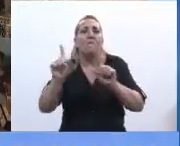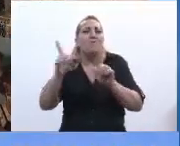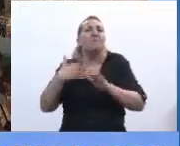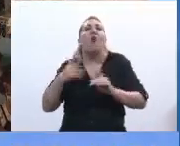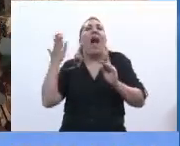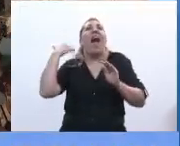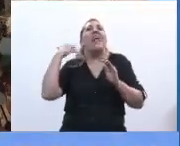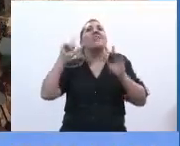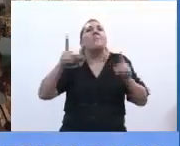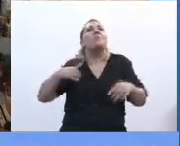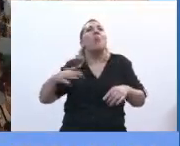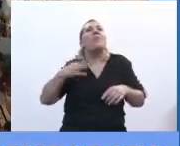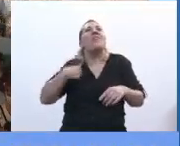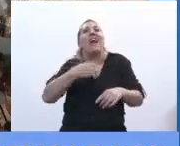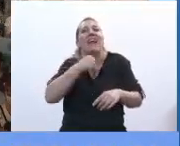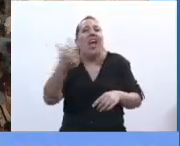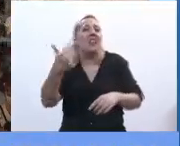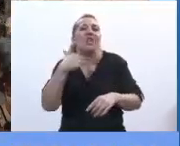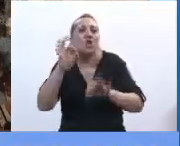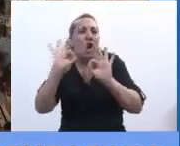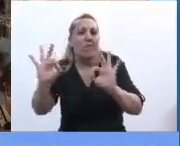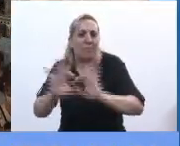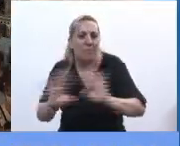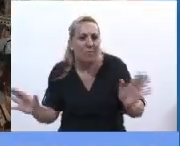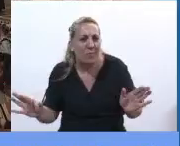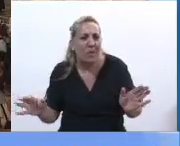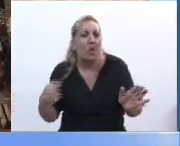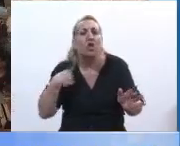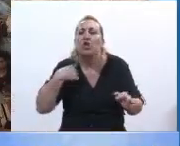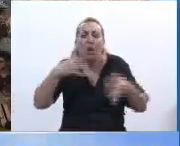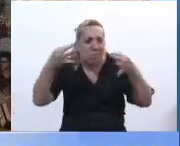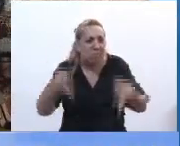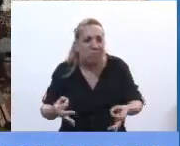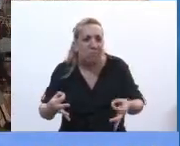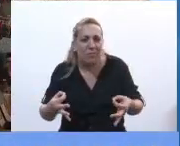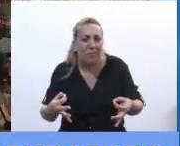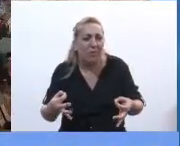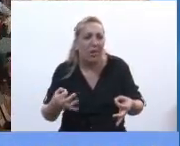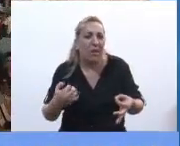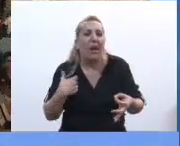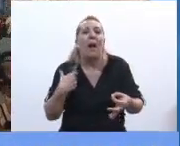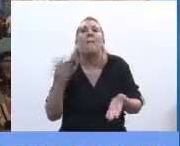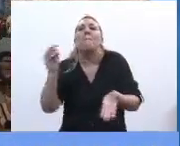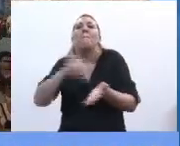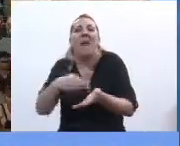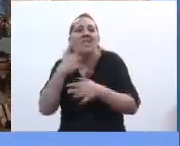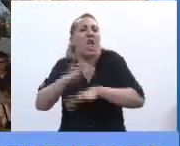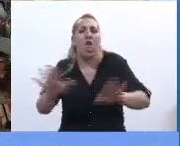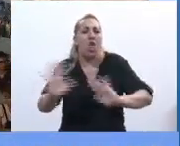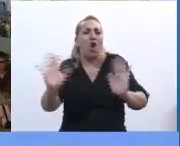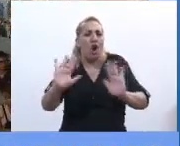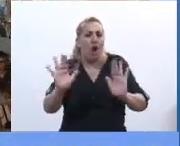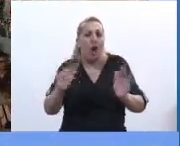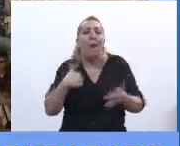y que estaba y estoy absolutamente convencido que no quería volver a ser padre y esto me parece